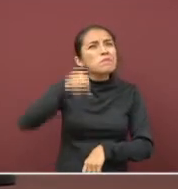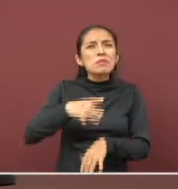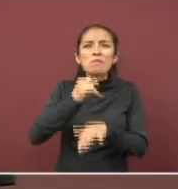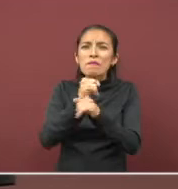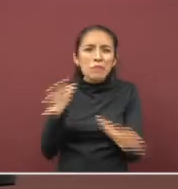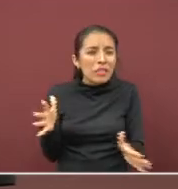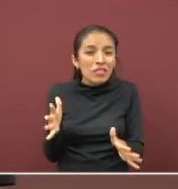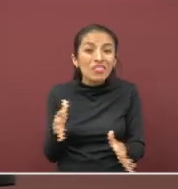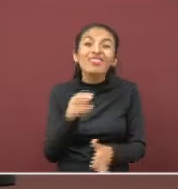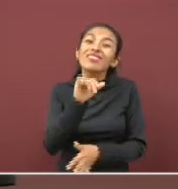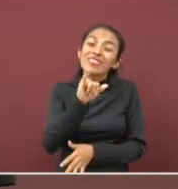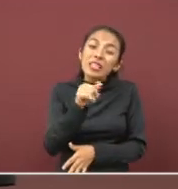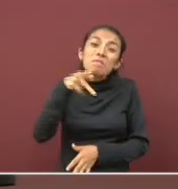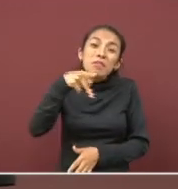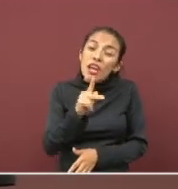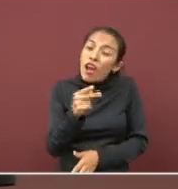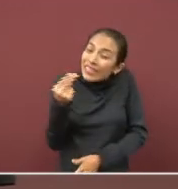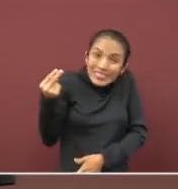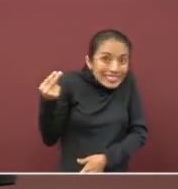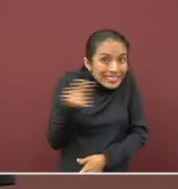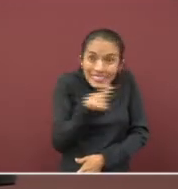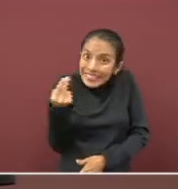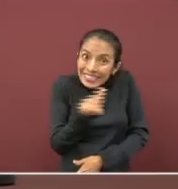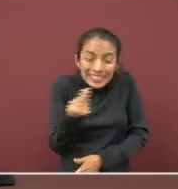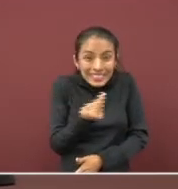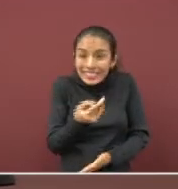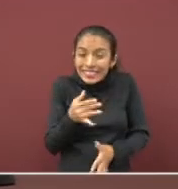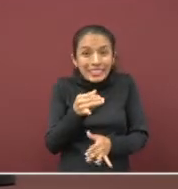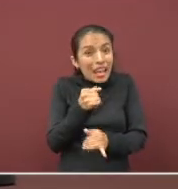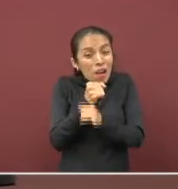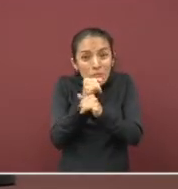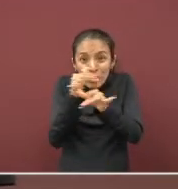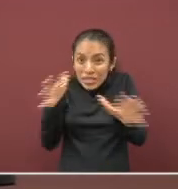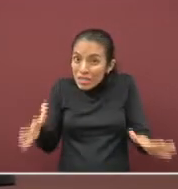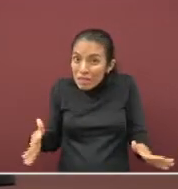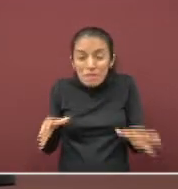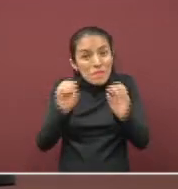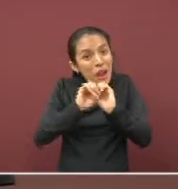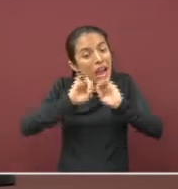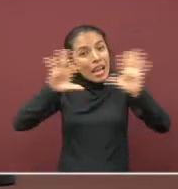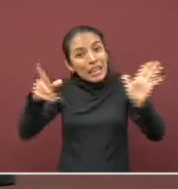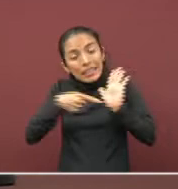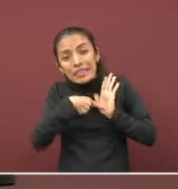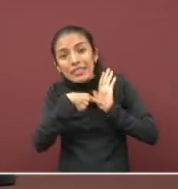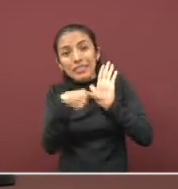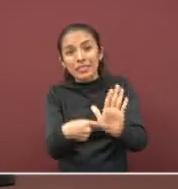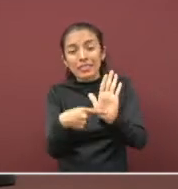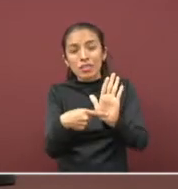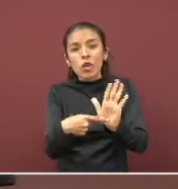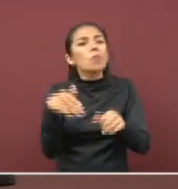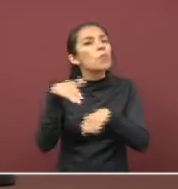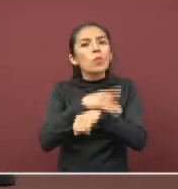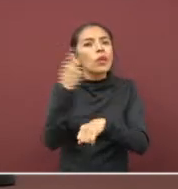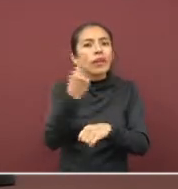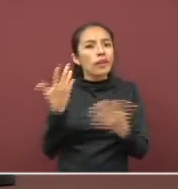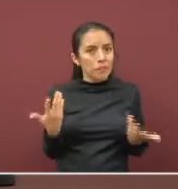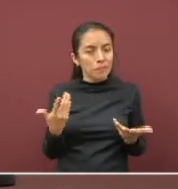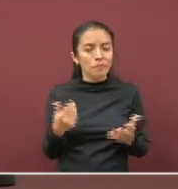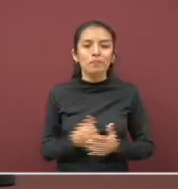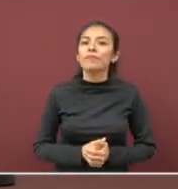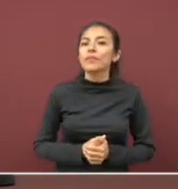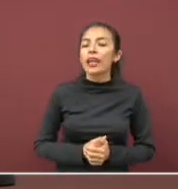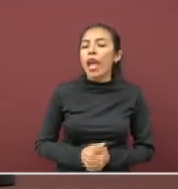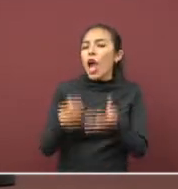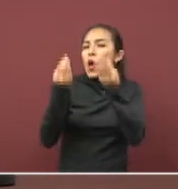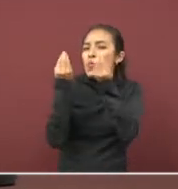tenemos que hacerlo porque porque hay mucha gente que pese al llamado